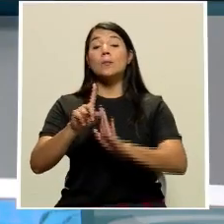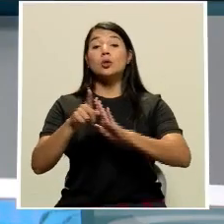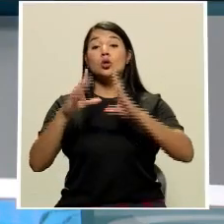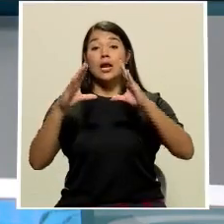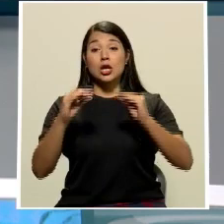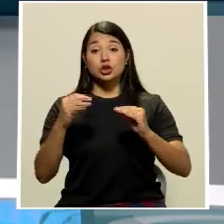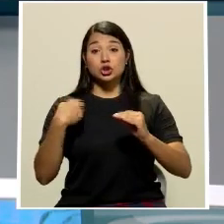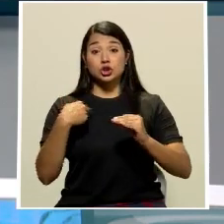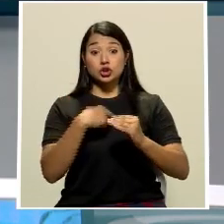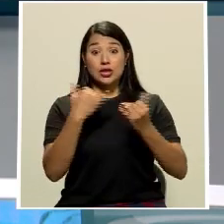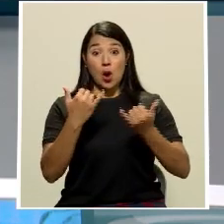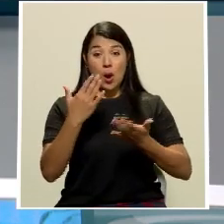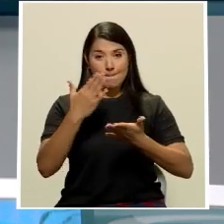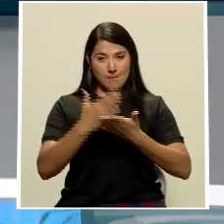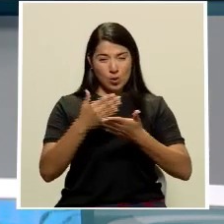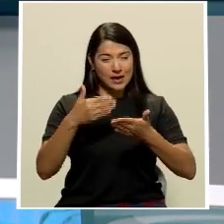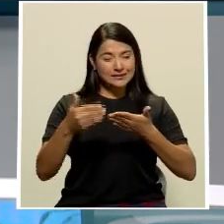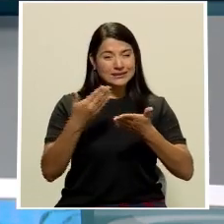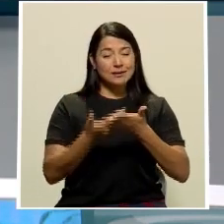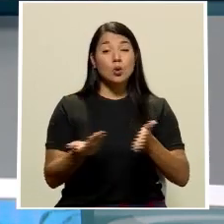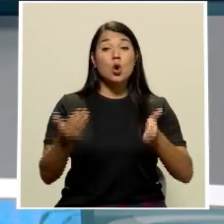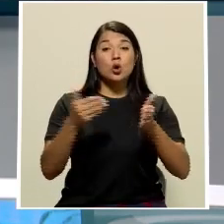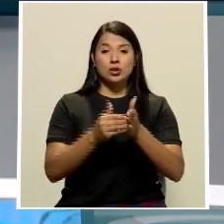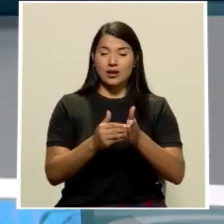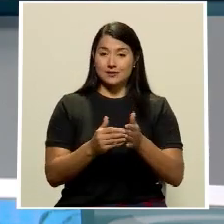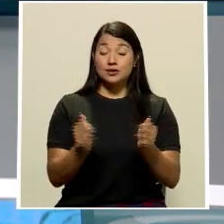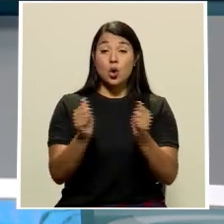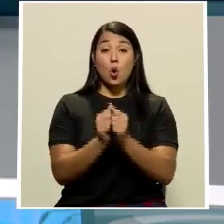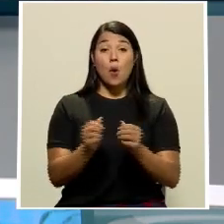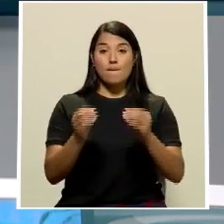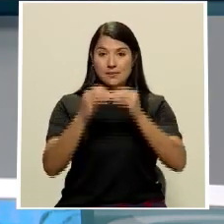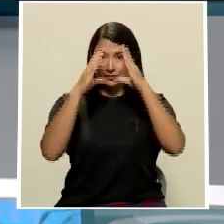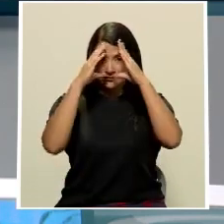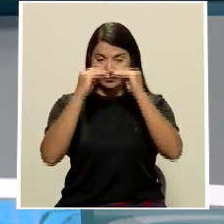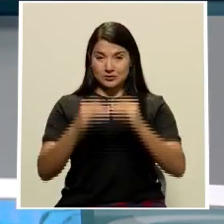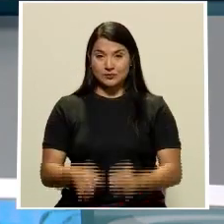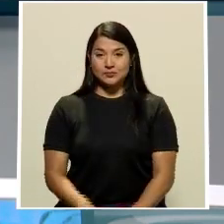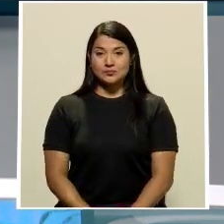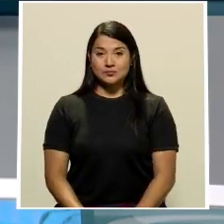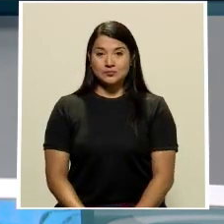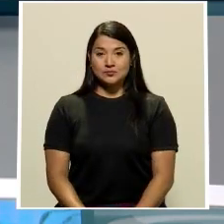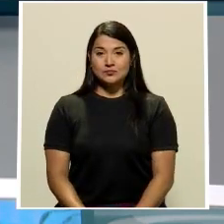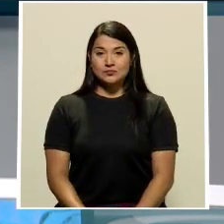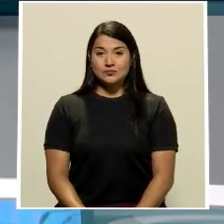minutos hacemos una pausa y enseguida regresamos con más información.